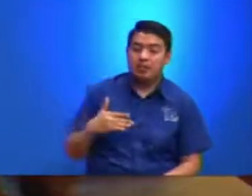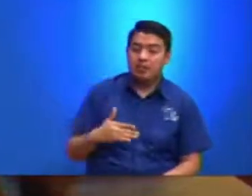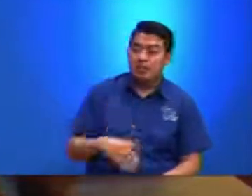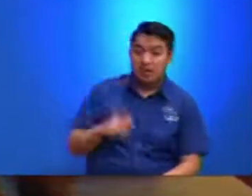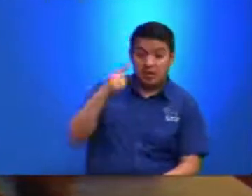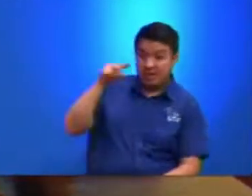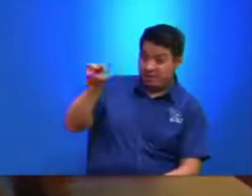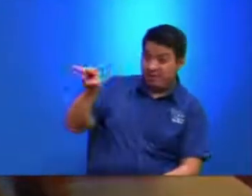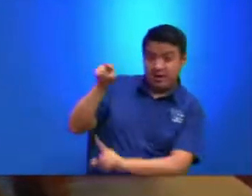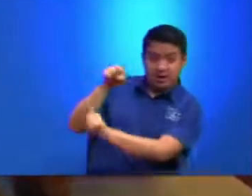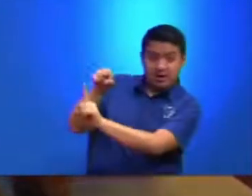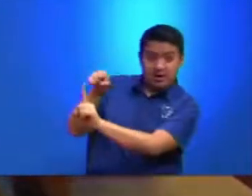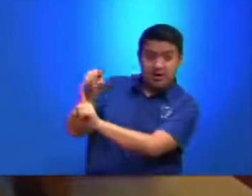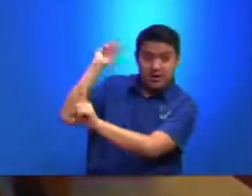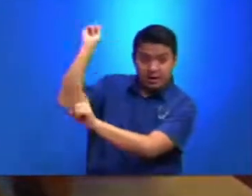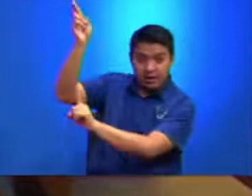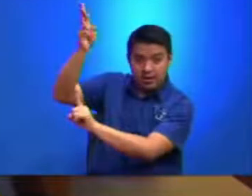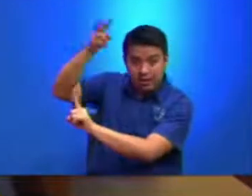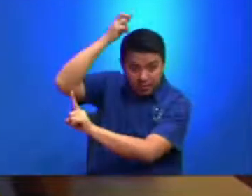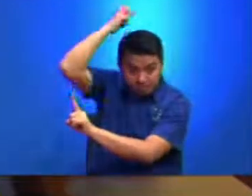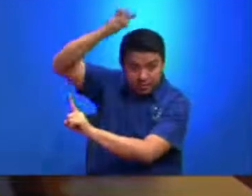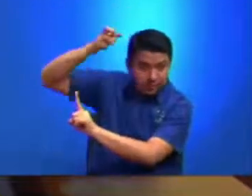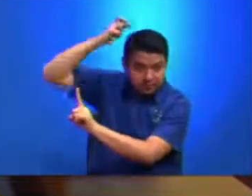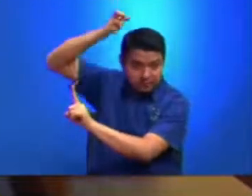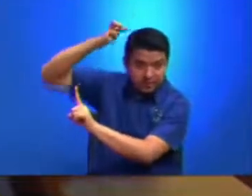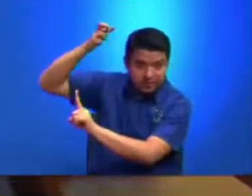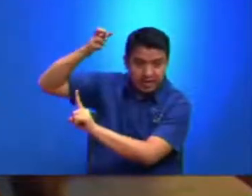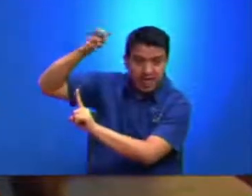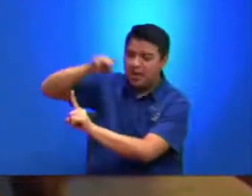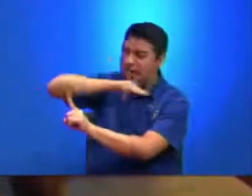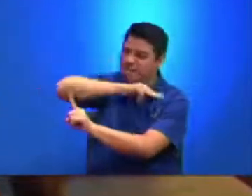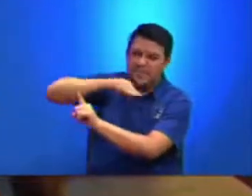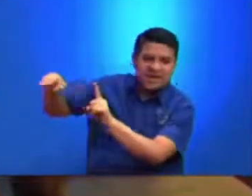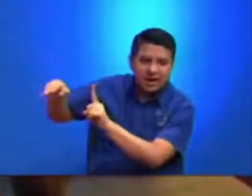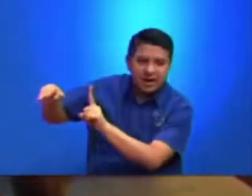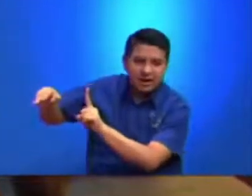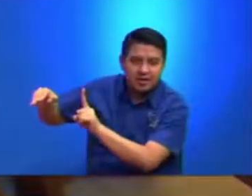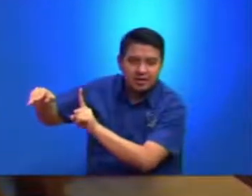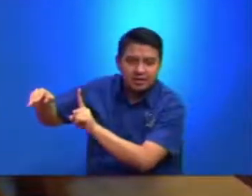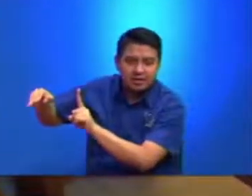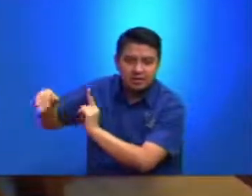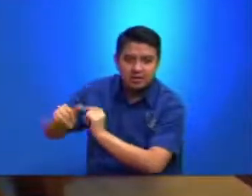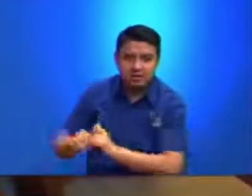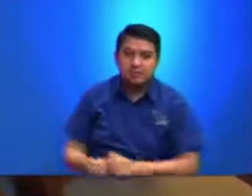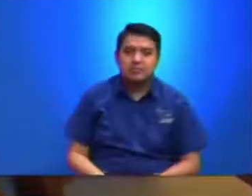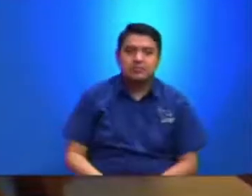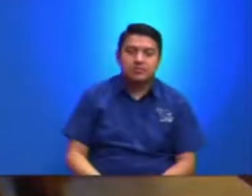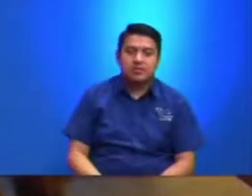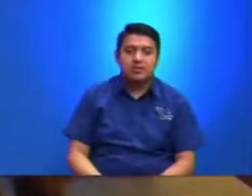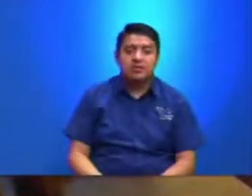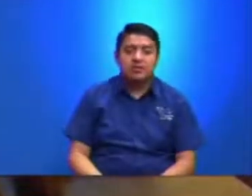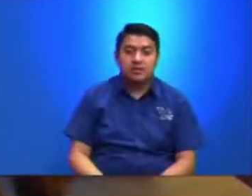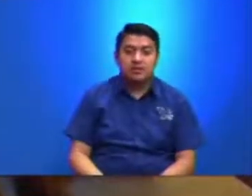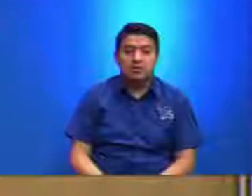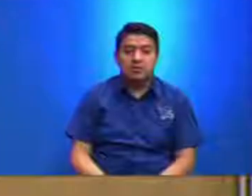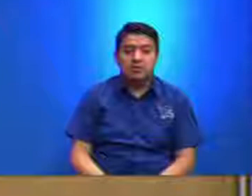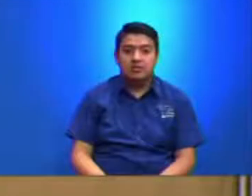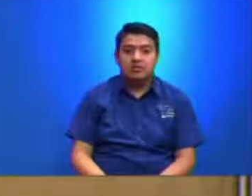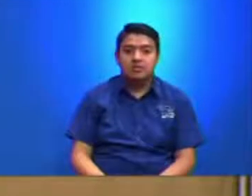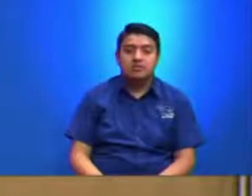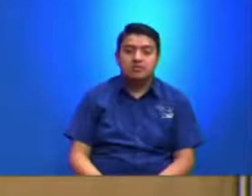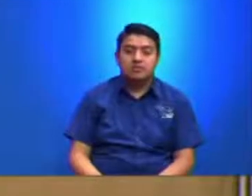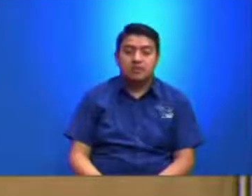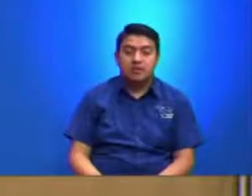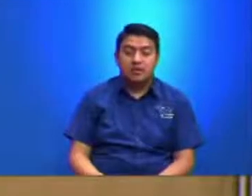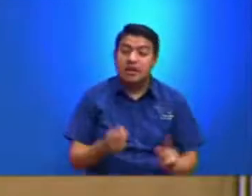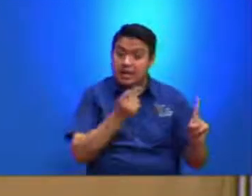¿En dónde empezó la muerte de Joás? Un hombre que había vivido bien, ¿en dónde empezó? ¿En dónde